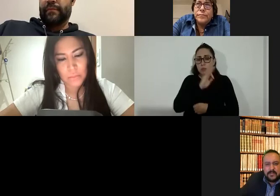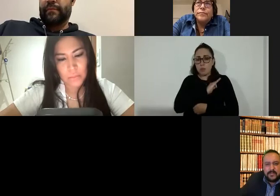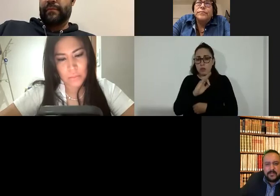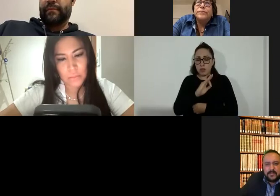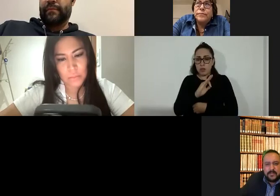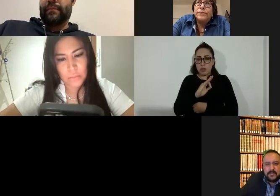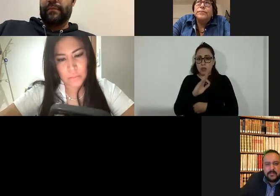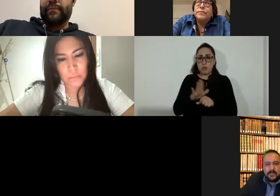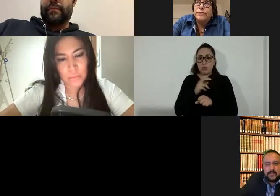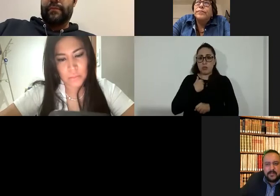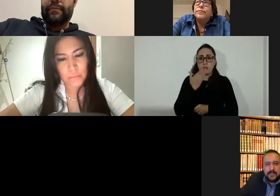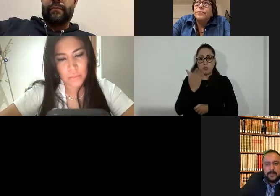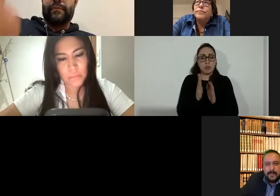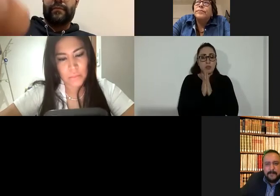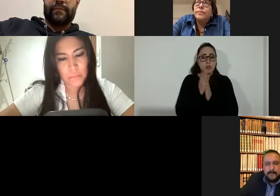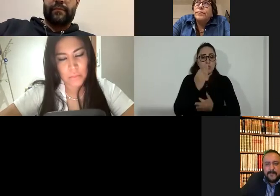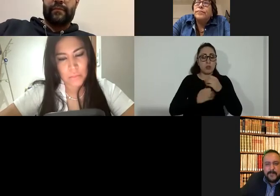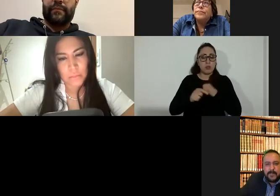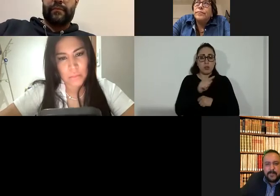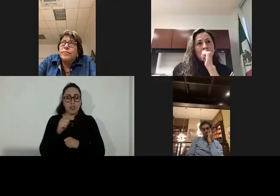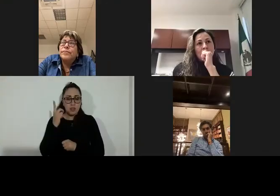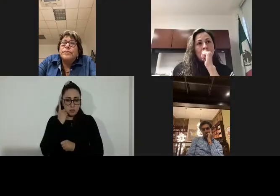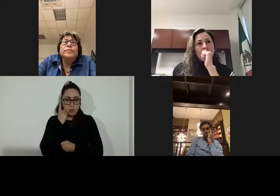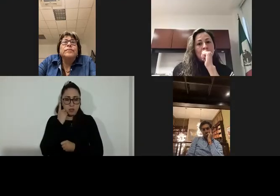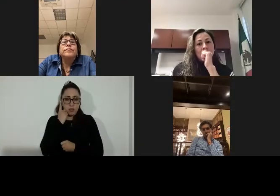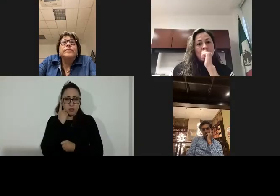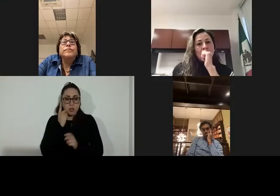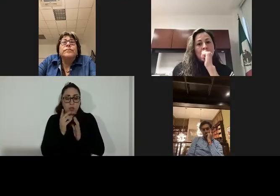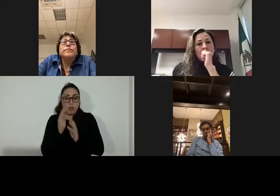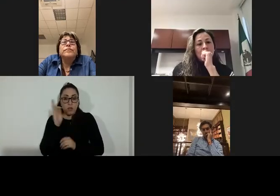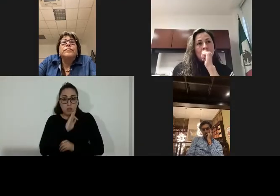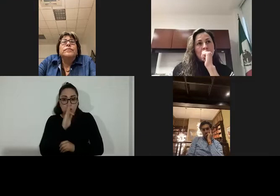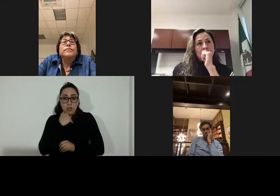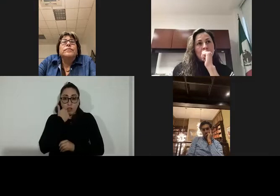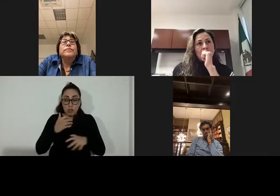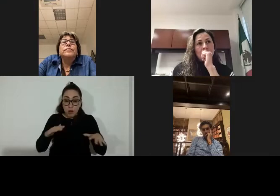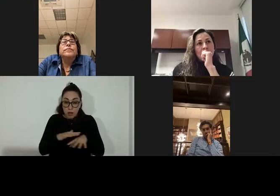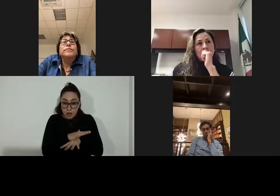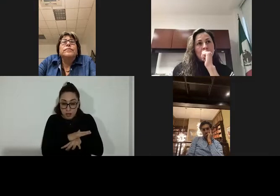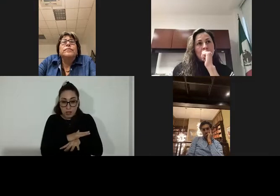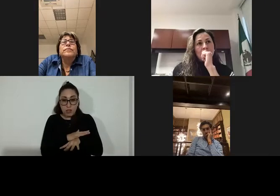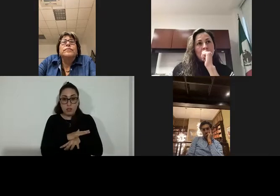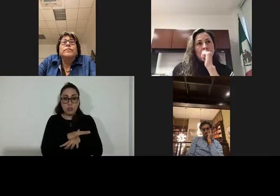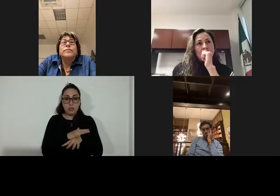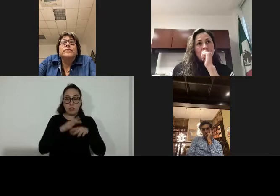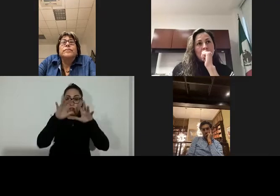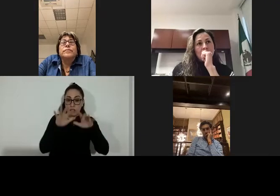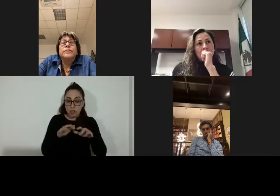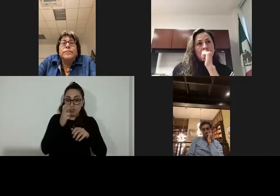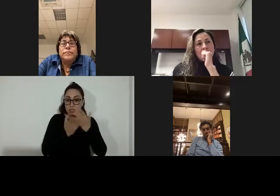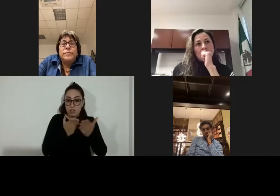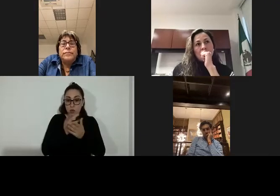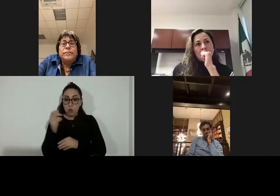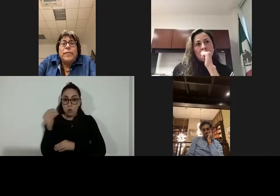yo les rogaría a las diputados y diputados que deseen cambiar el dictamen o adicionar el